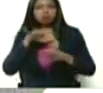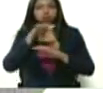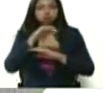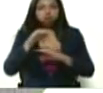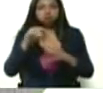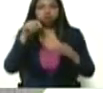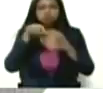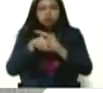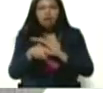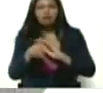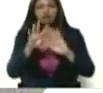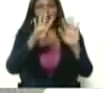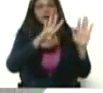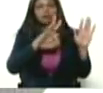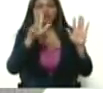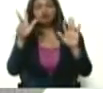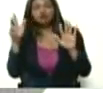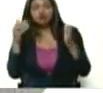hemos visitado